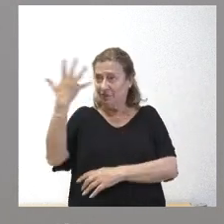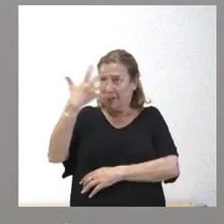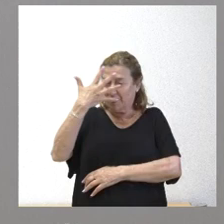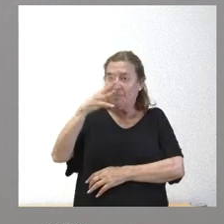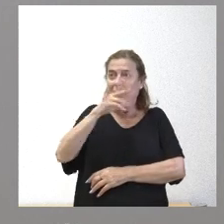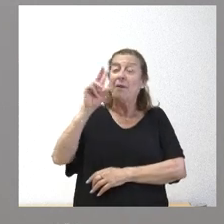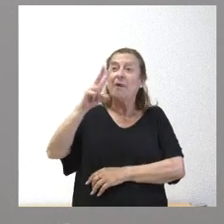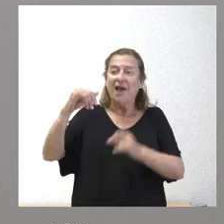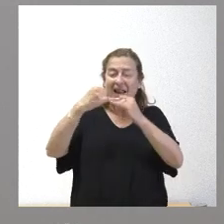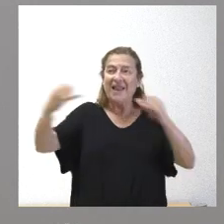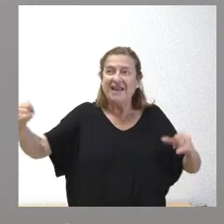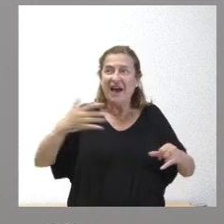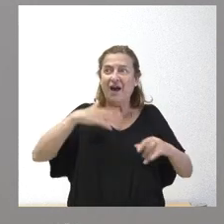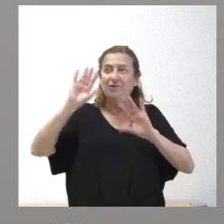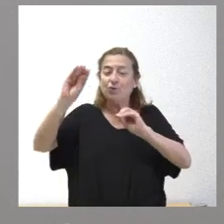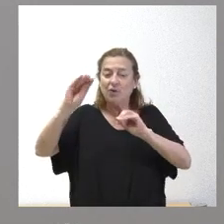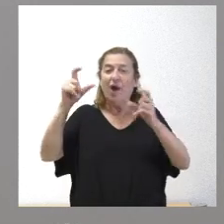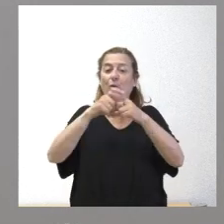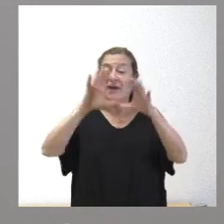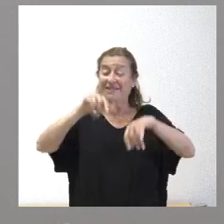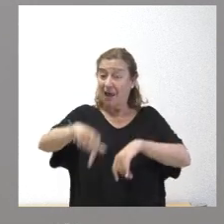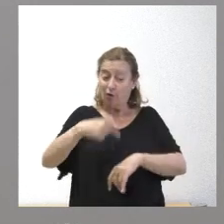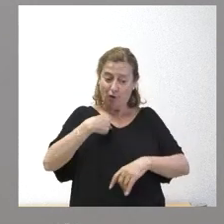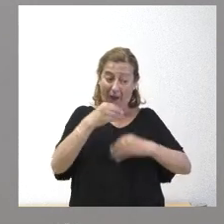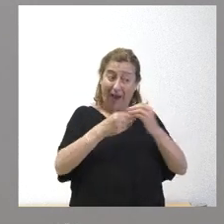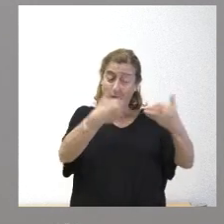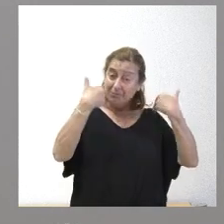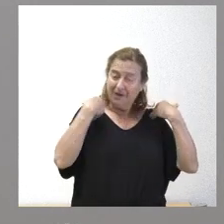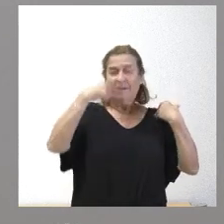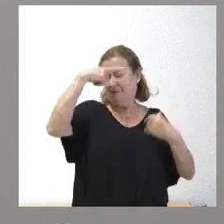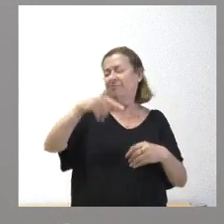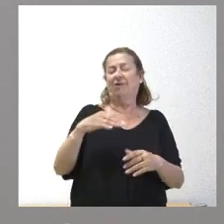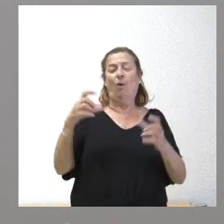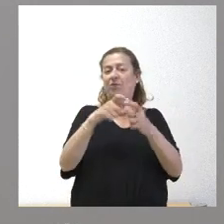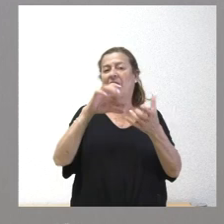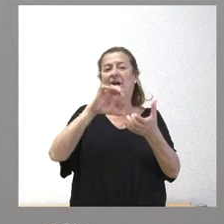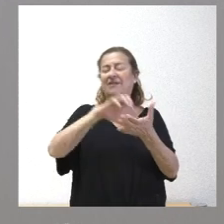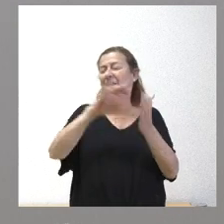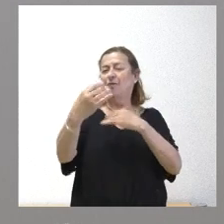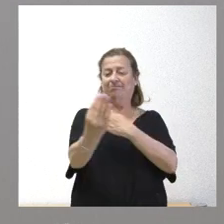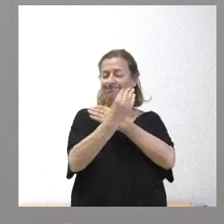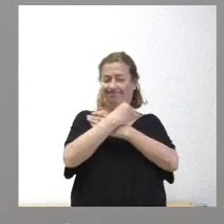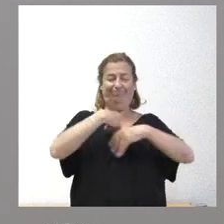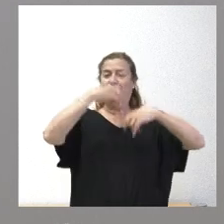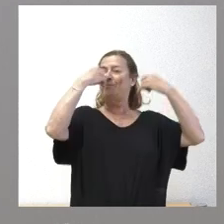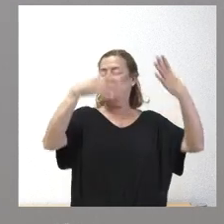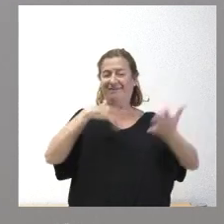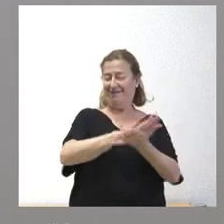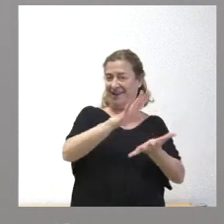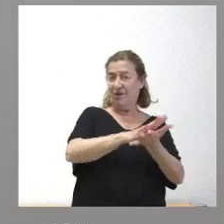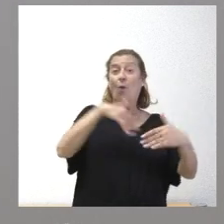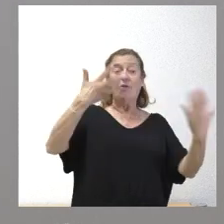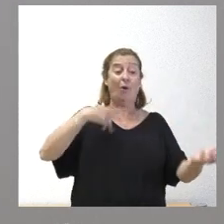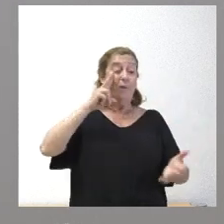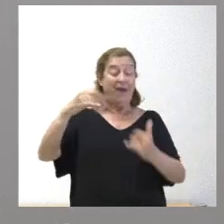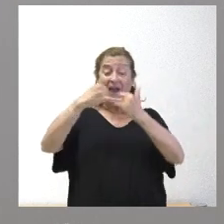que su línea de transporte es gestionada por la Junta de Castilla y León, tienen la seguridad de que la Junta de Castilla y León va a estar cerca de los problemas de los ciudadanos, como hemos hecho hasta ahora. y cuando